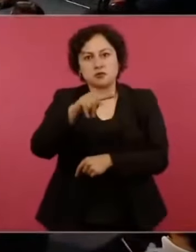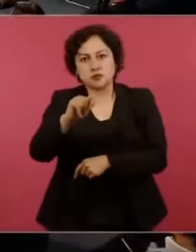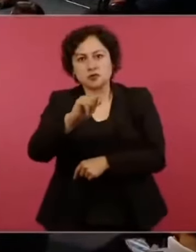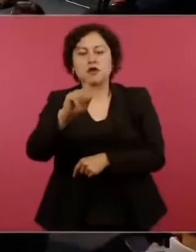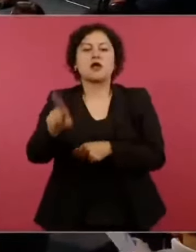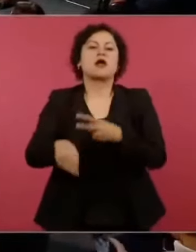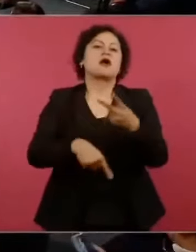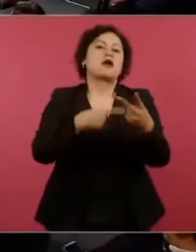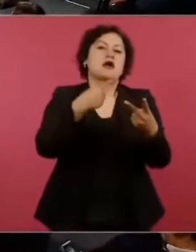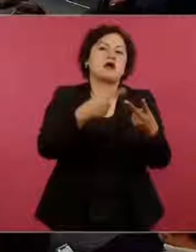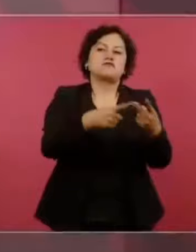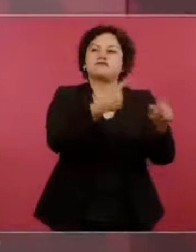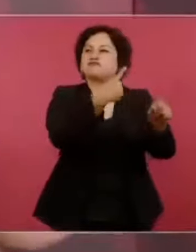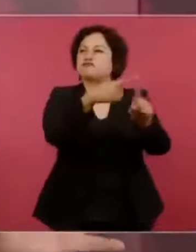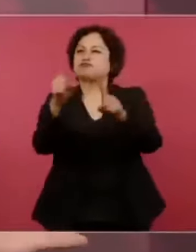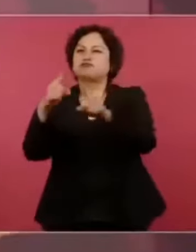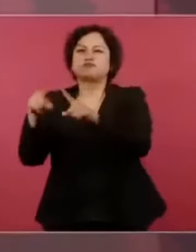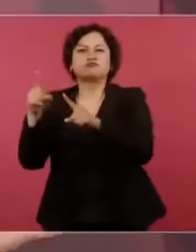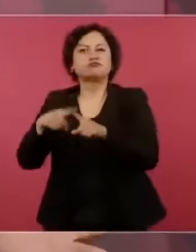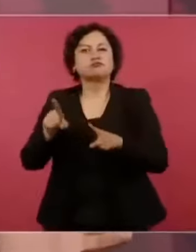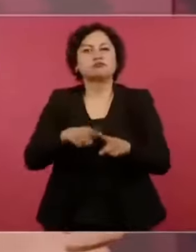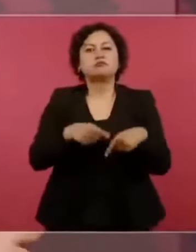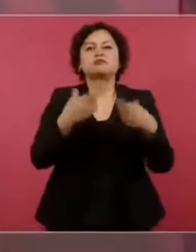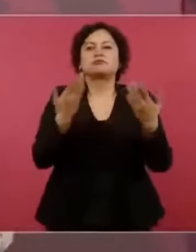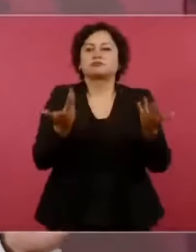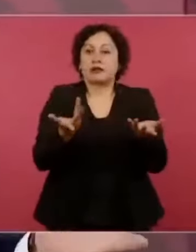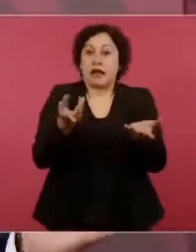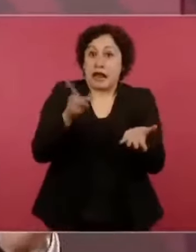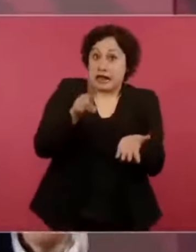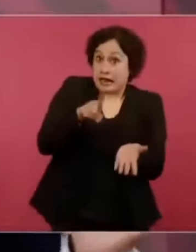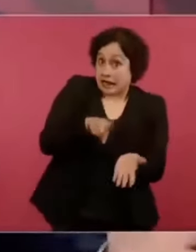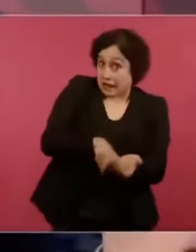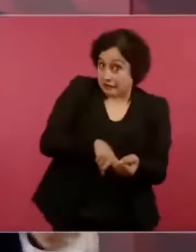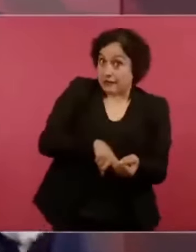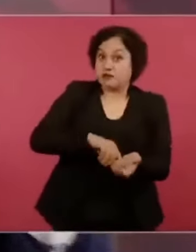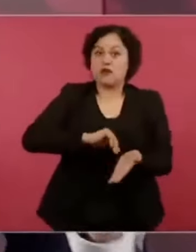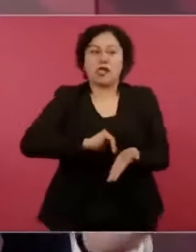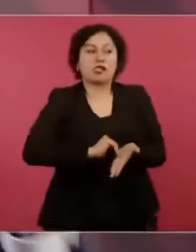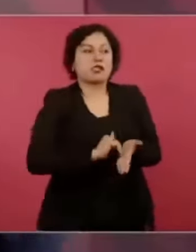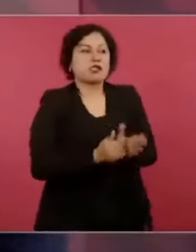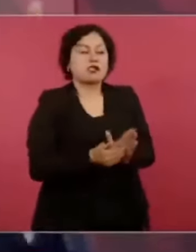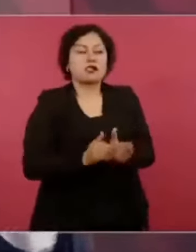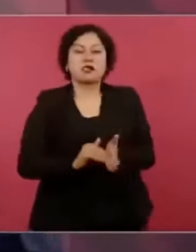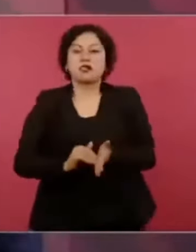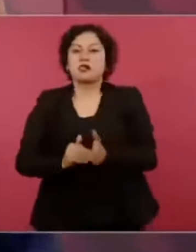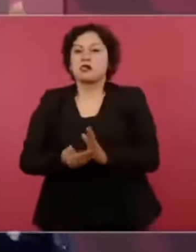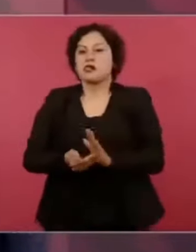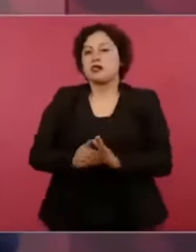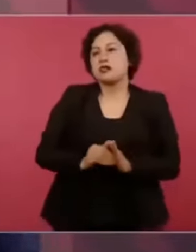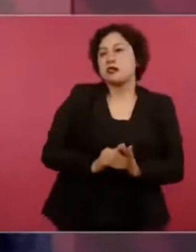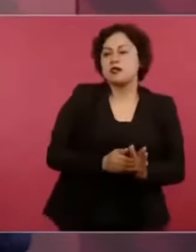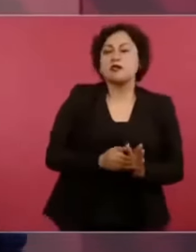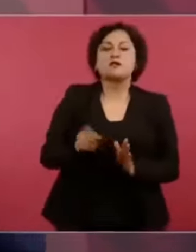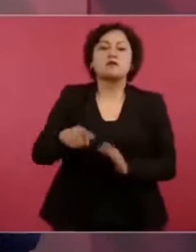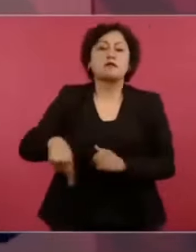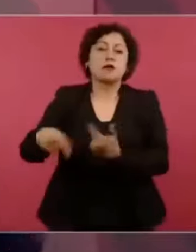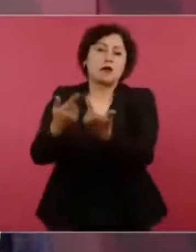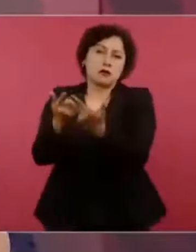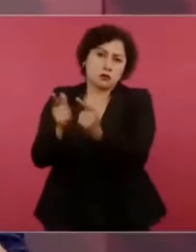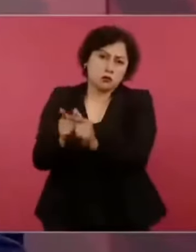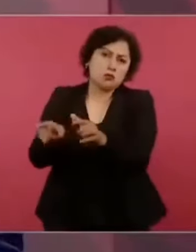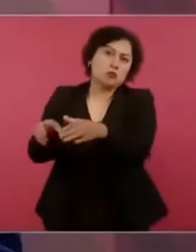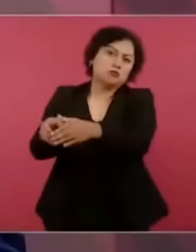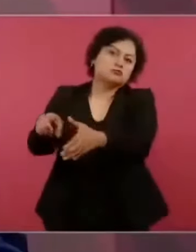luego acompañada de acciones de grupos como el que dirige Claudio X.